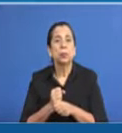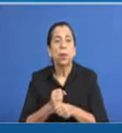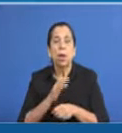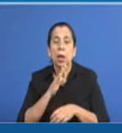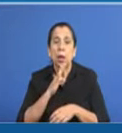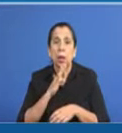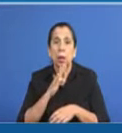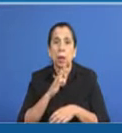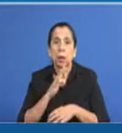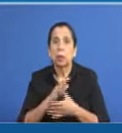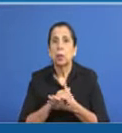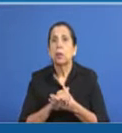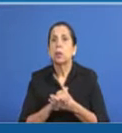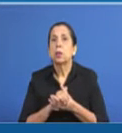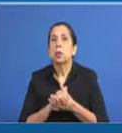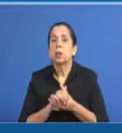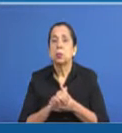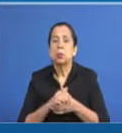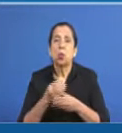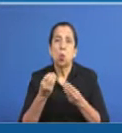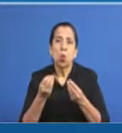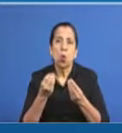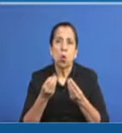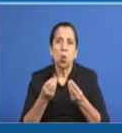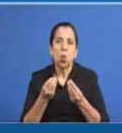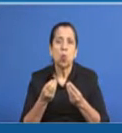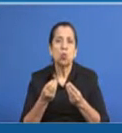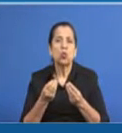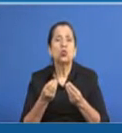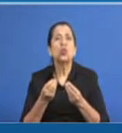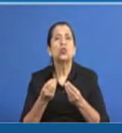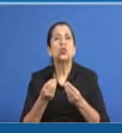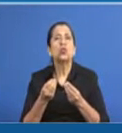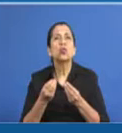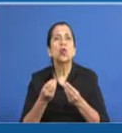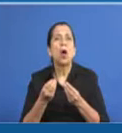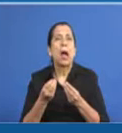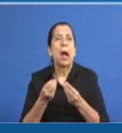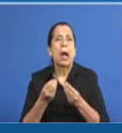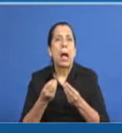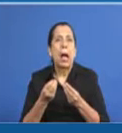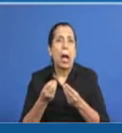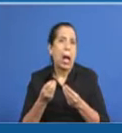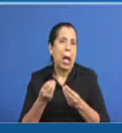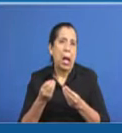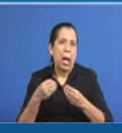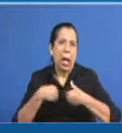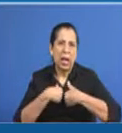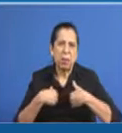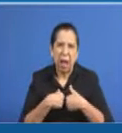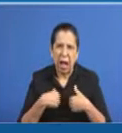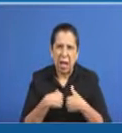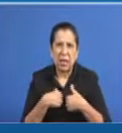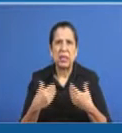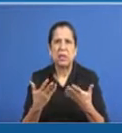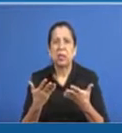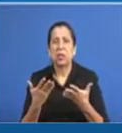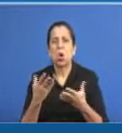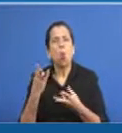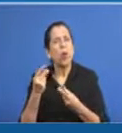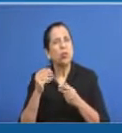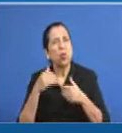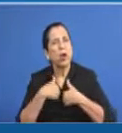ese serpentario, que tienen pues muchos animales. ¿Cuántos animales más o menos podrían tener ustedes allí en su local,